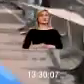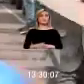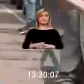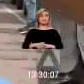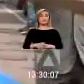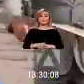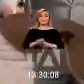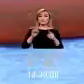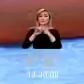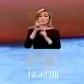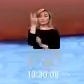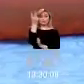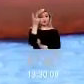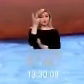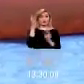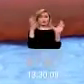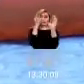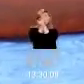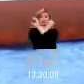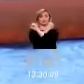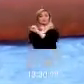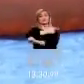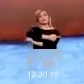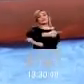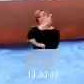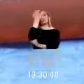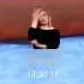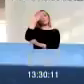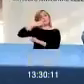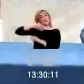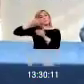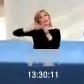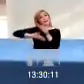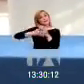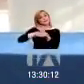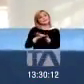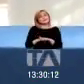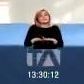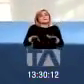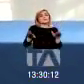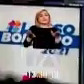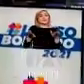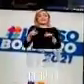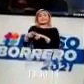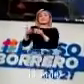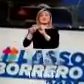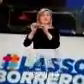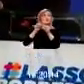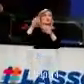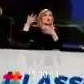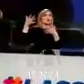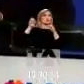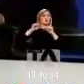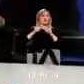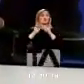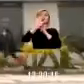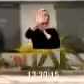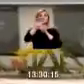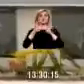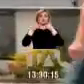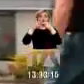teóricamente, hasta las 12 de la noche de este día miércoles concluye el plazo para que las diferentes organizaciones